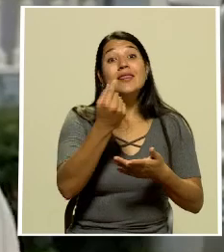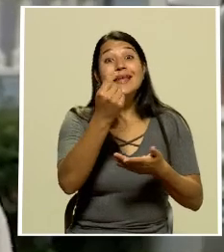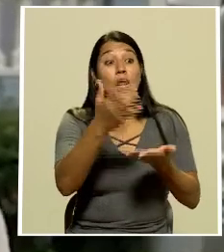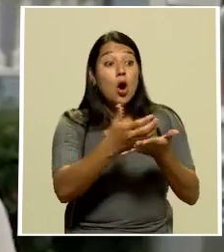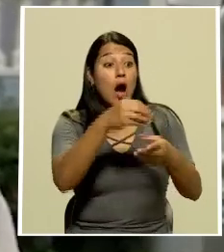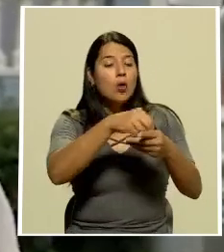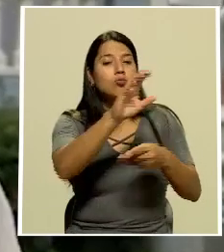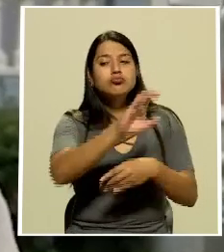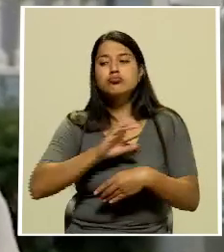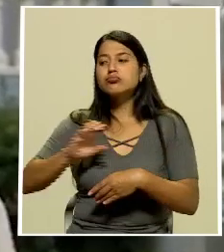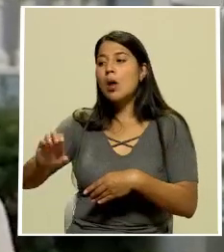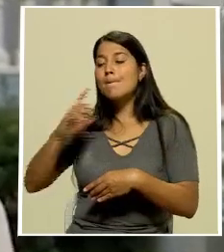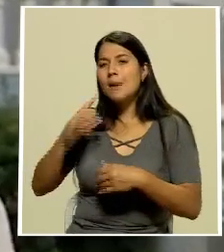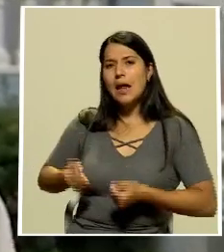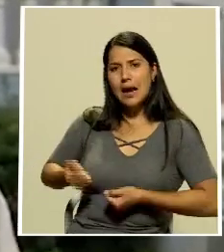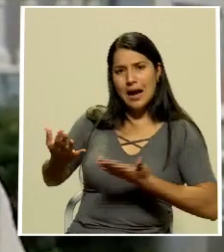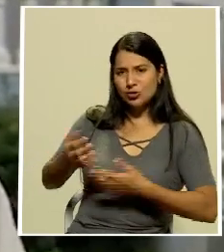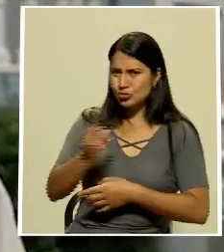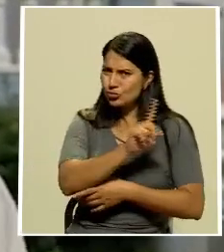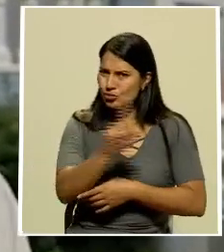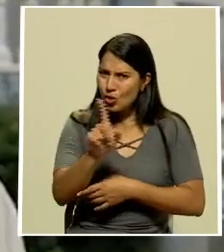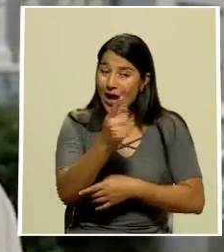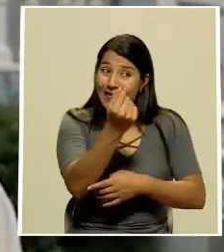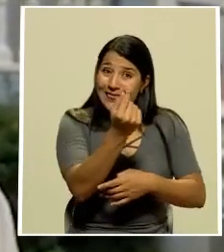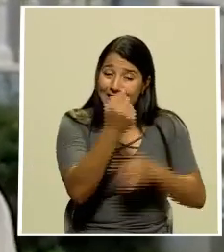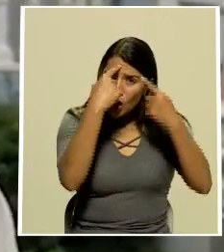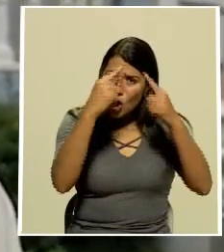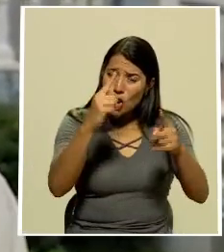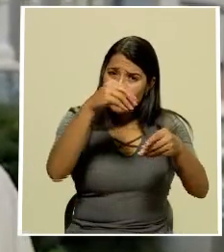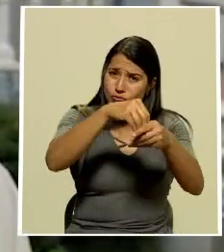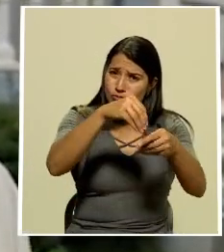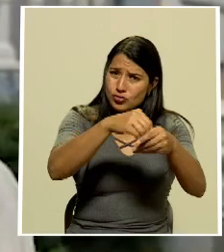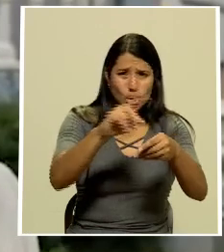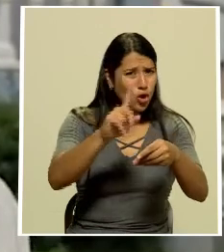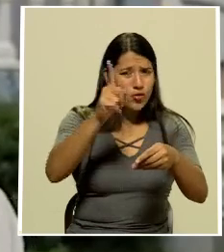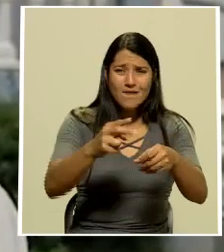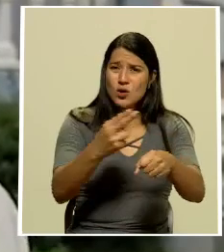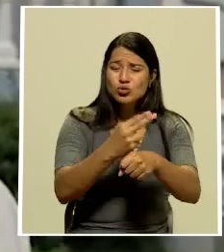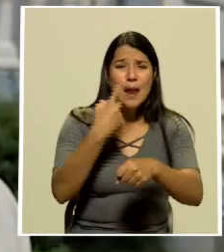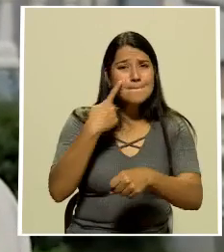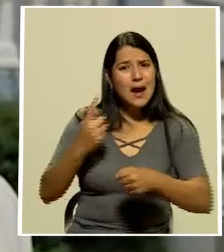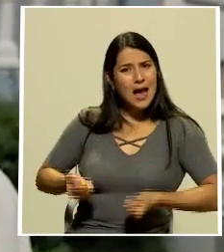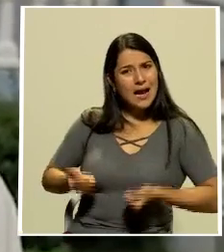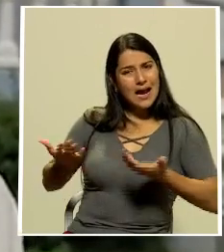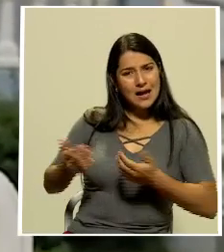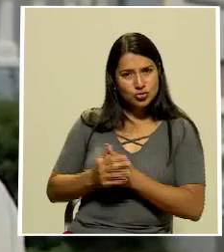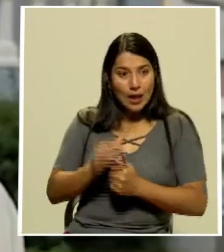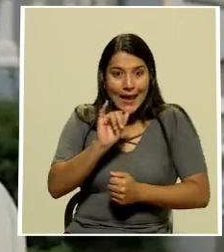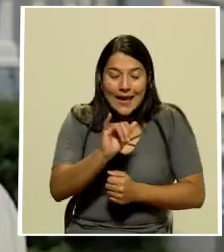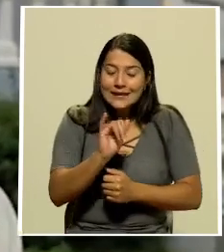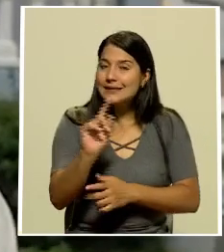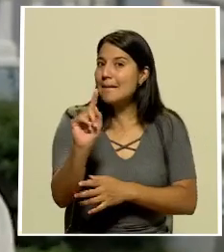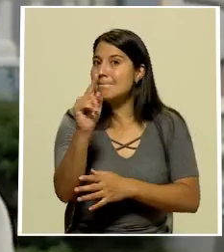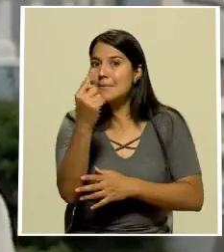en intereses no deberían de ser destinados para gasto corriente, y ese es el ejercicio número 1 que tiene que